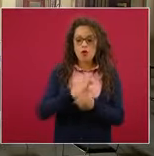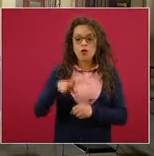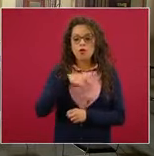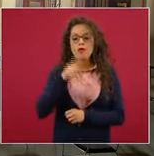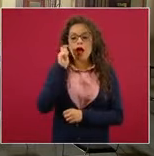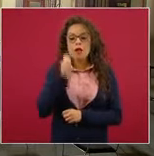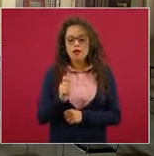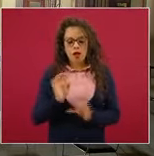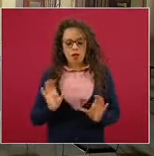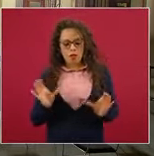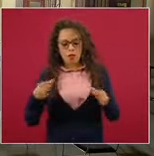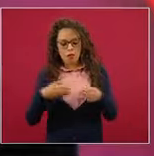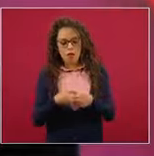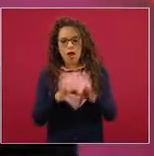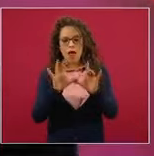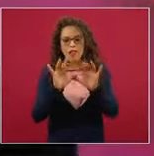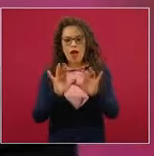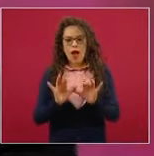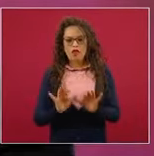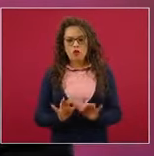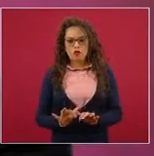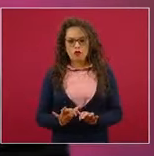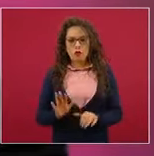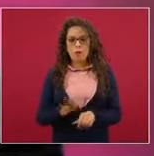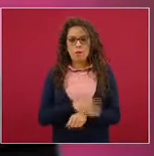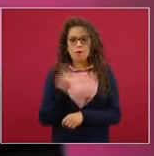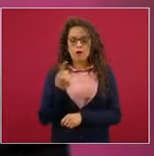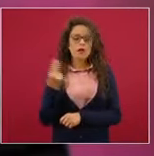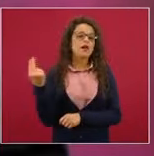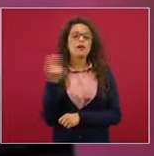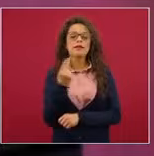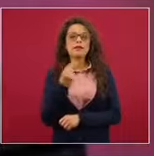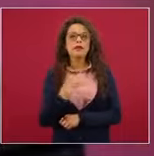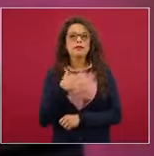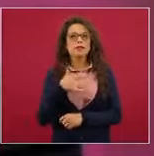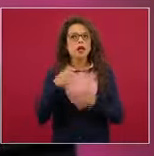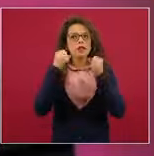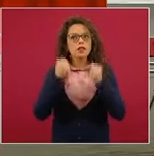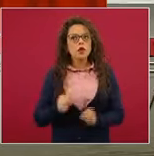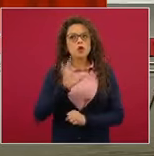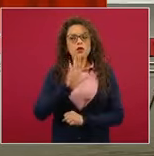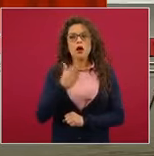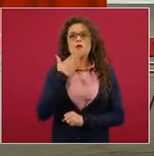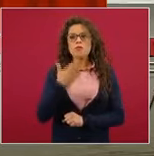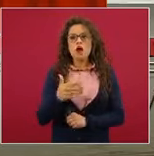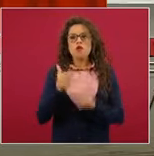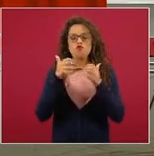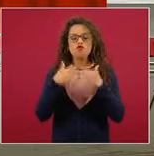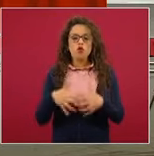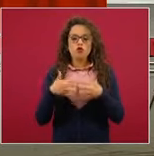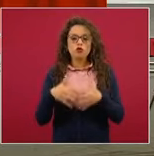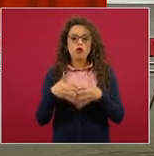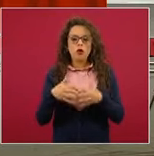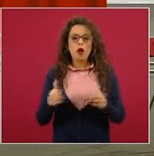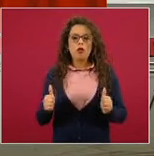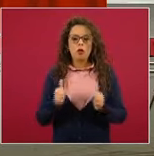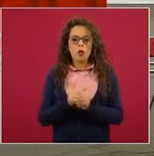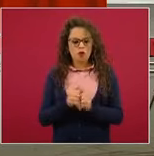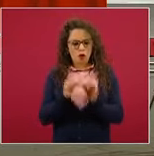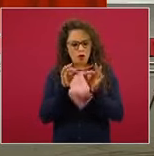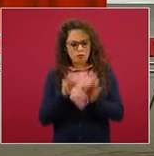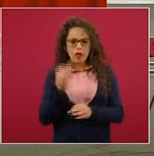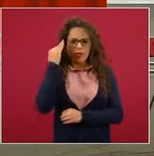datos porque consideramos que necesitábamos estar seguros que ya estaba funcionando a la velocidad apropiada, ya